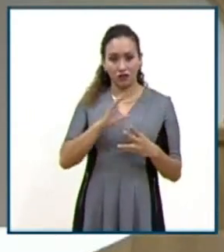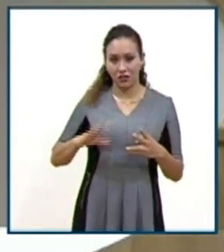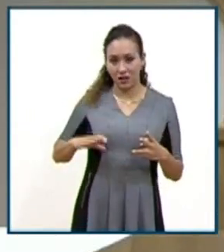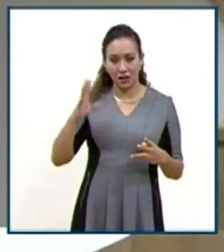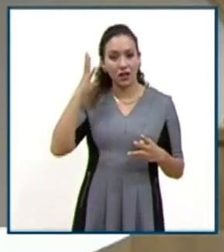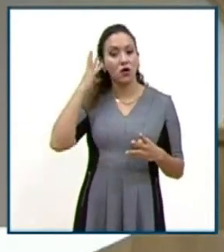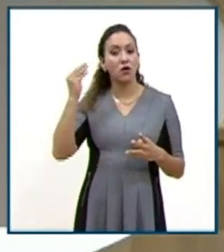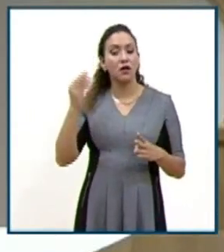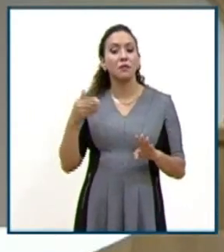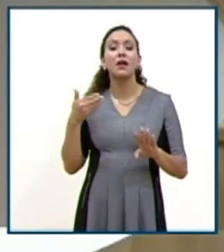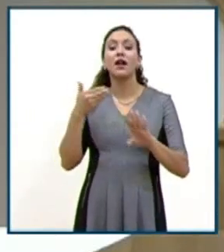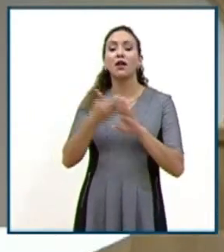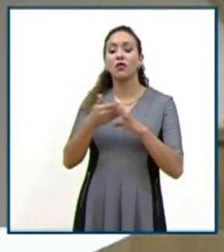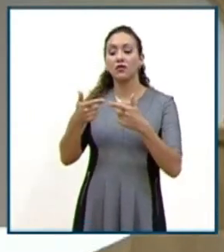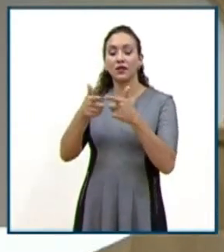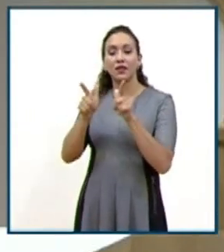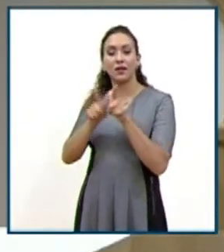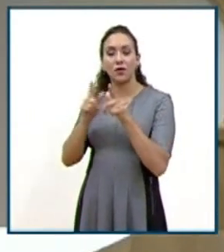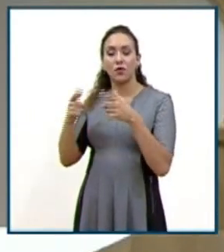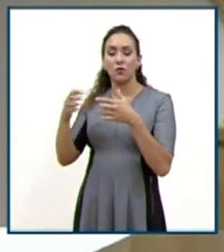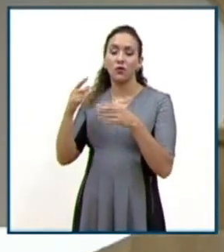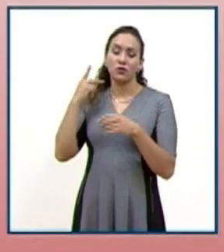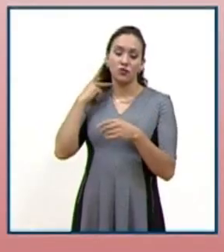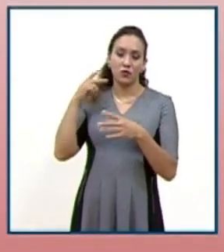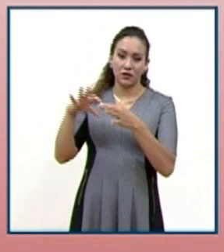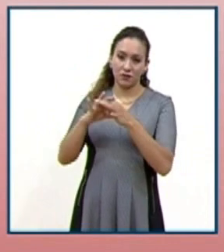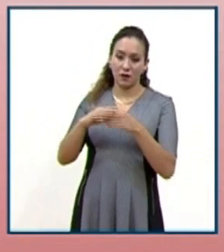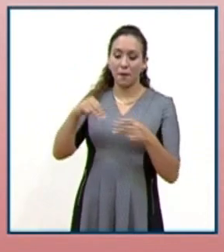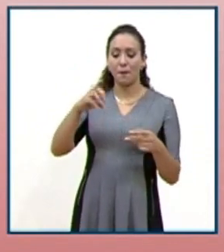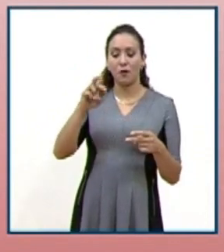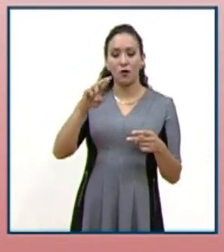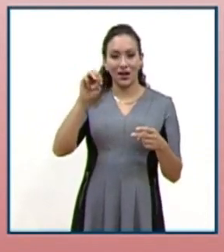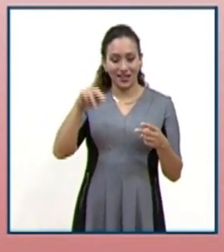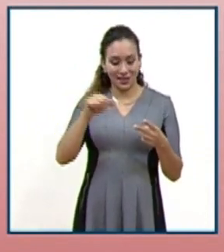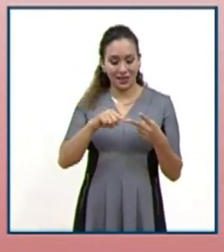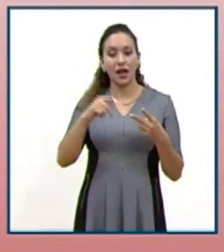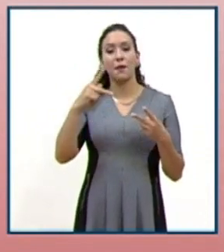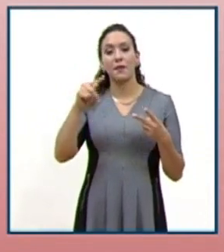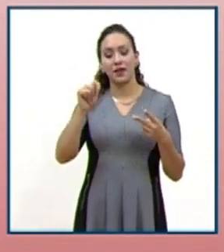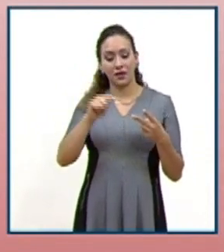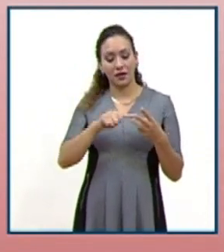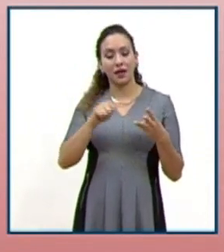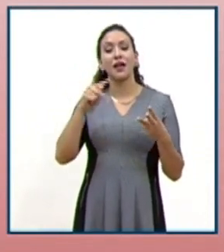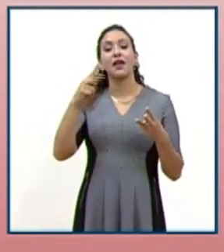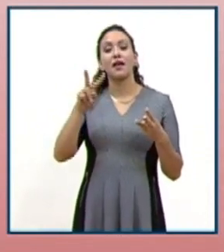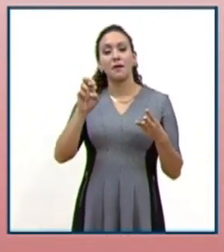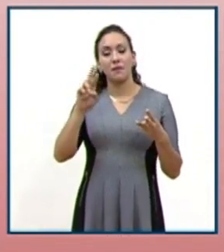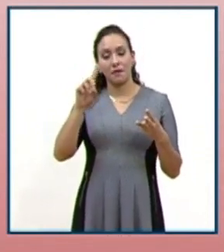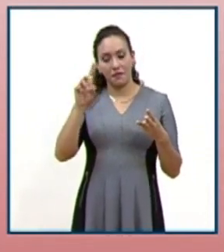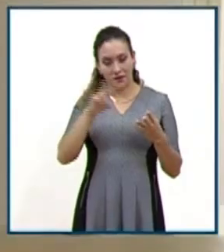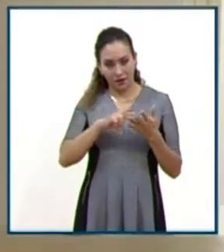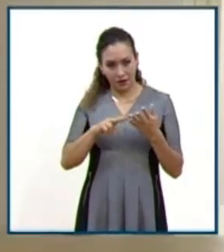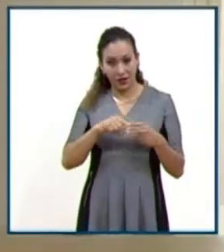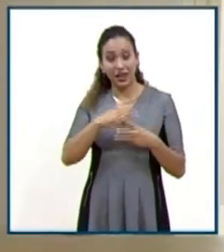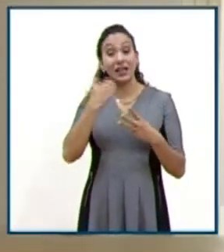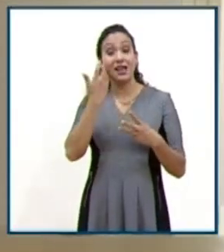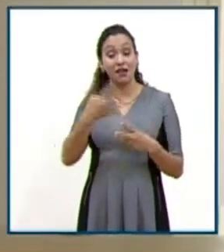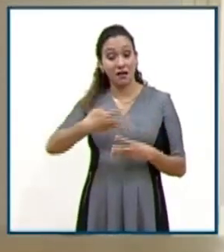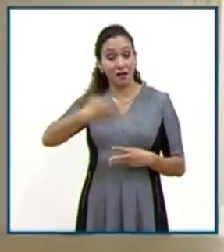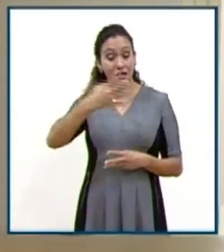La ponencia propone confirmar en la materia de la impugnación el acuerdo recurrido. Esto porque se considera que la autoridad responsable sí llevó a